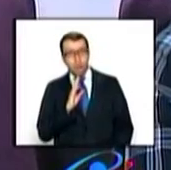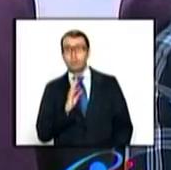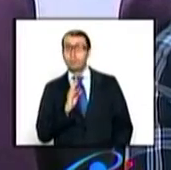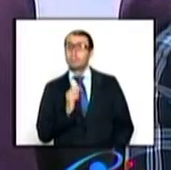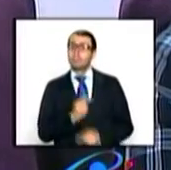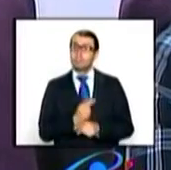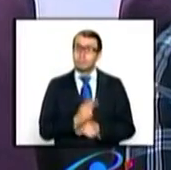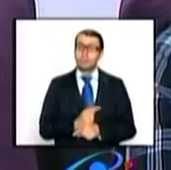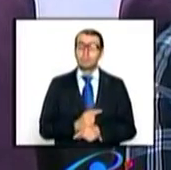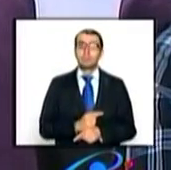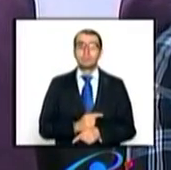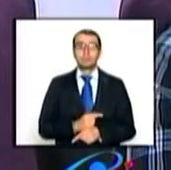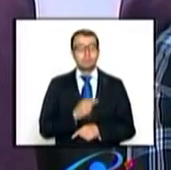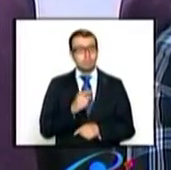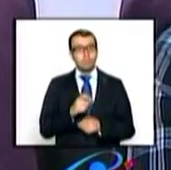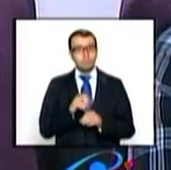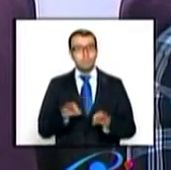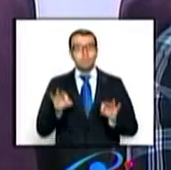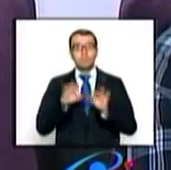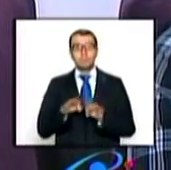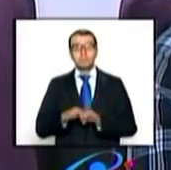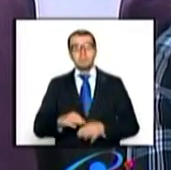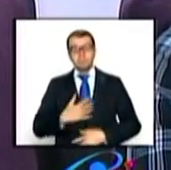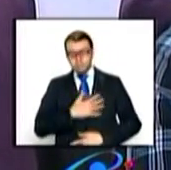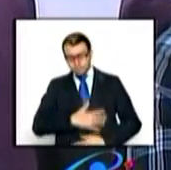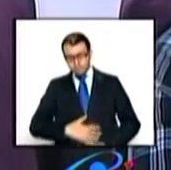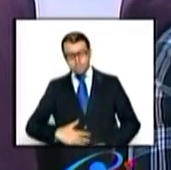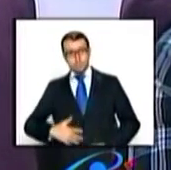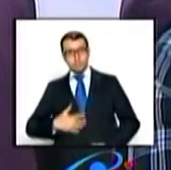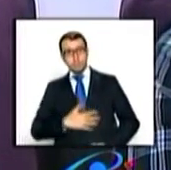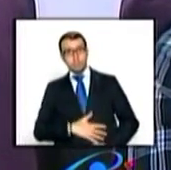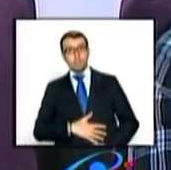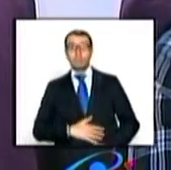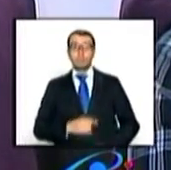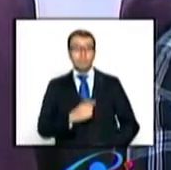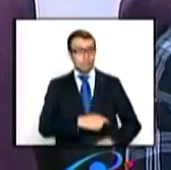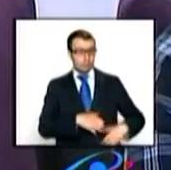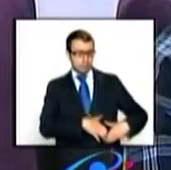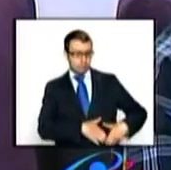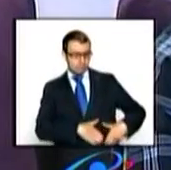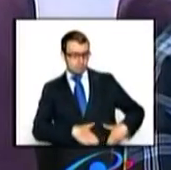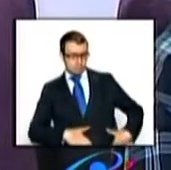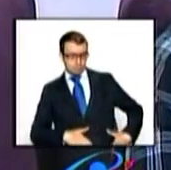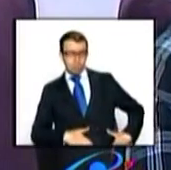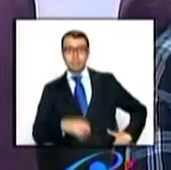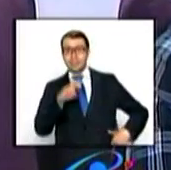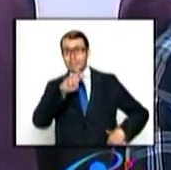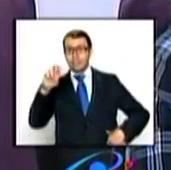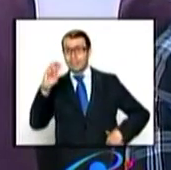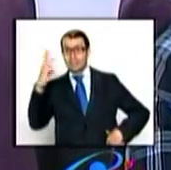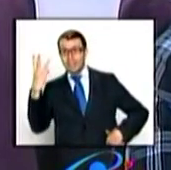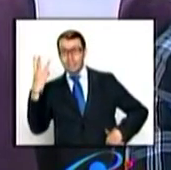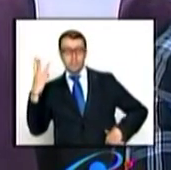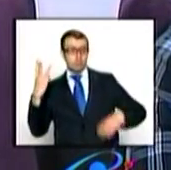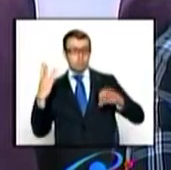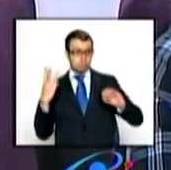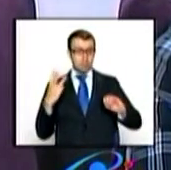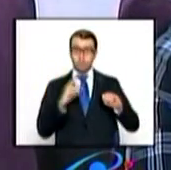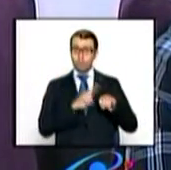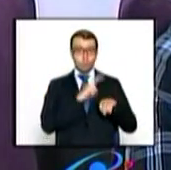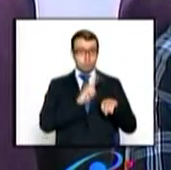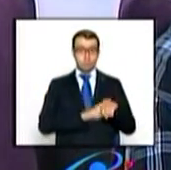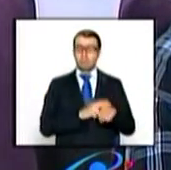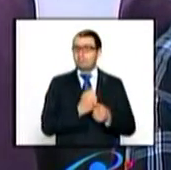realidad, en la parte de gastroenterología y en los libros de medicina, la reversión de un hígado graso nivel 3 a un hígado normal es prácticamente